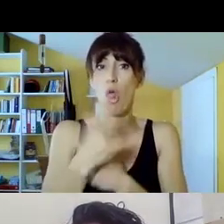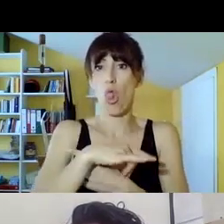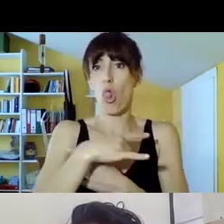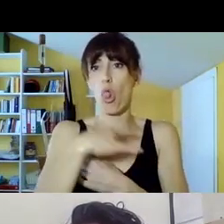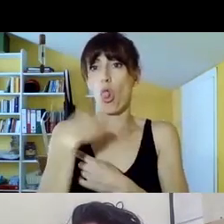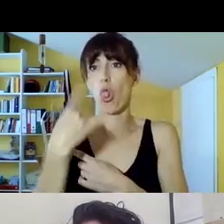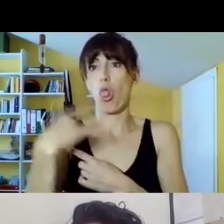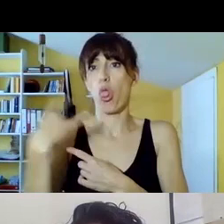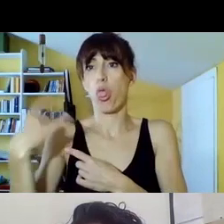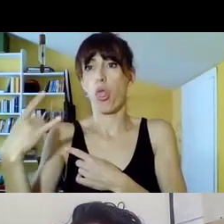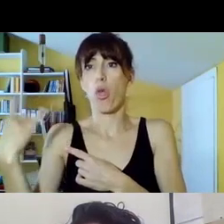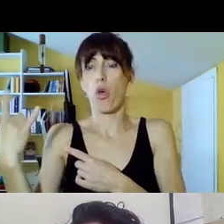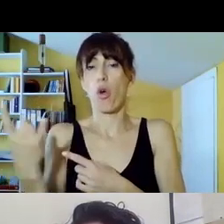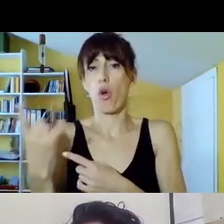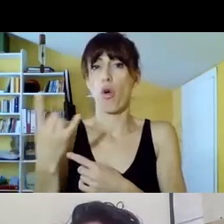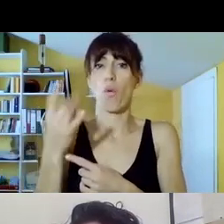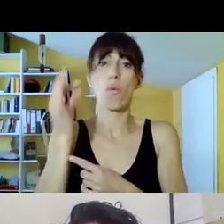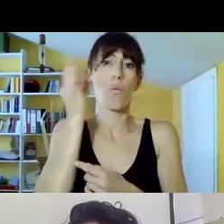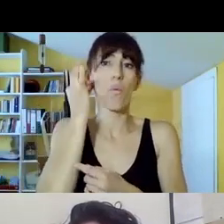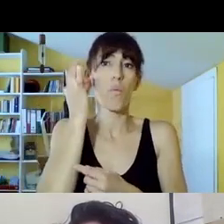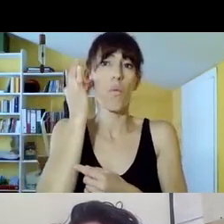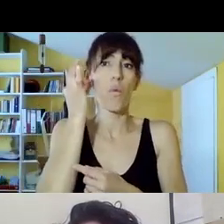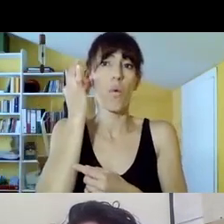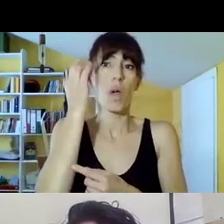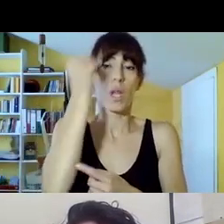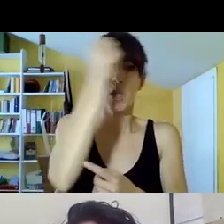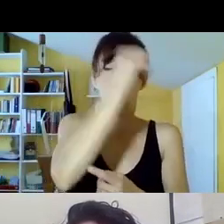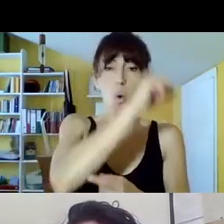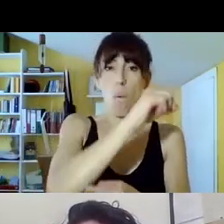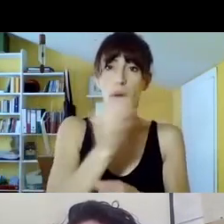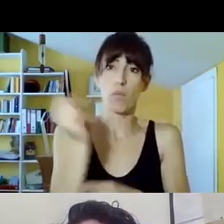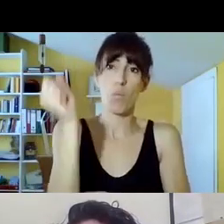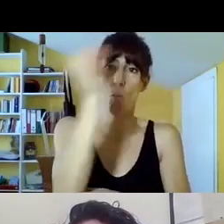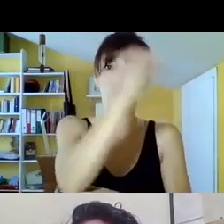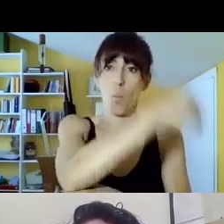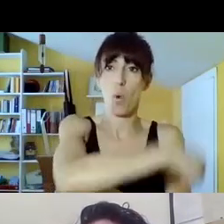en mujeres respecto a hombres.